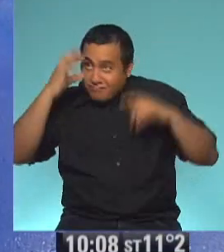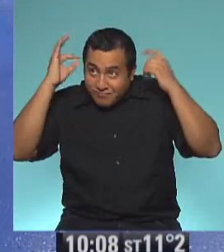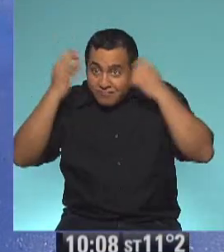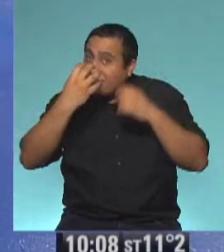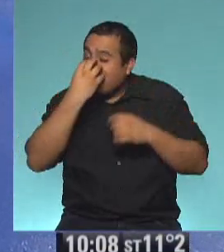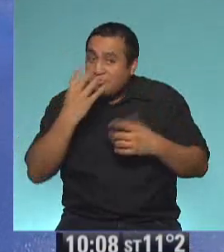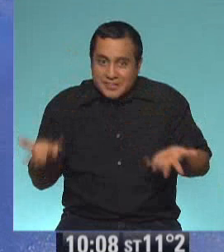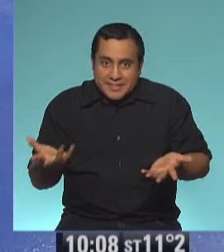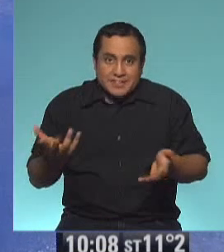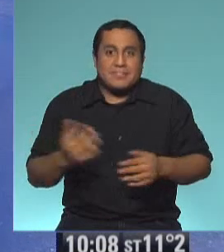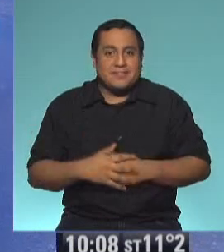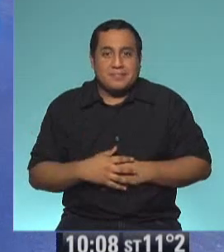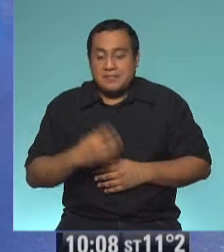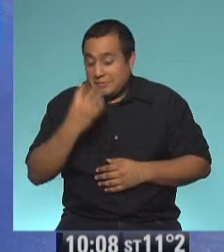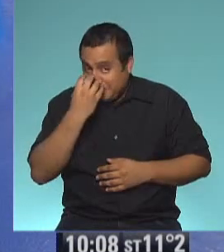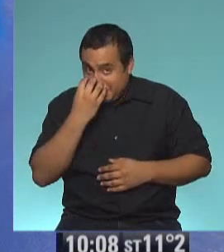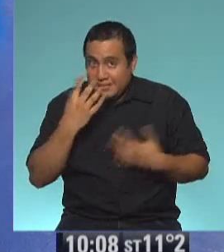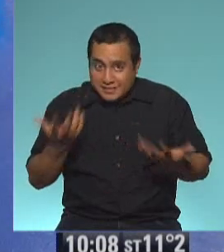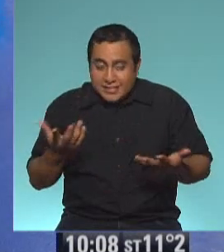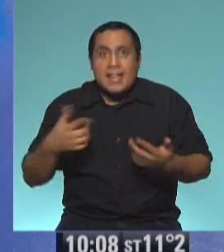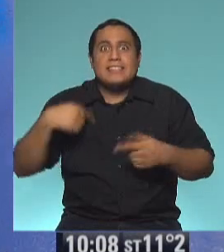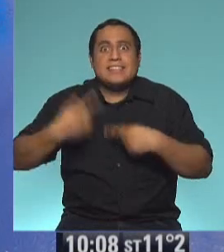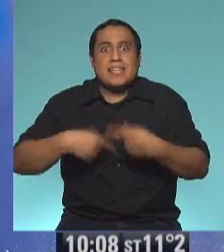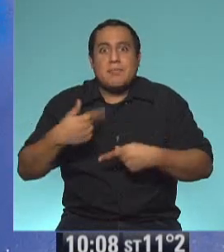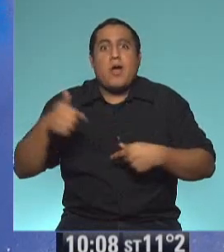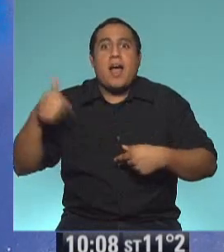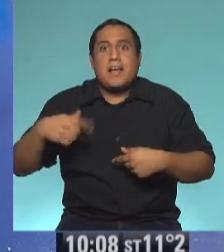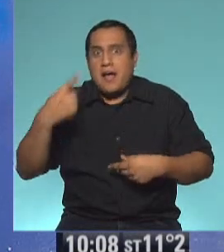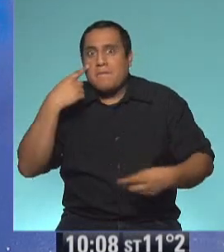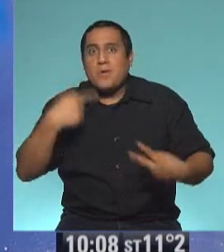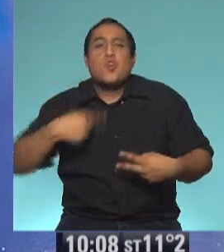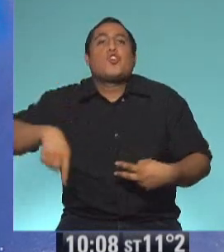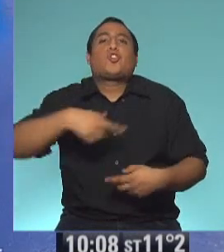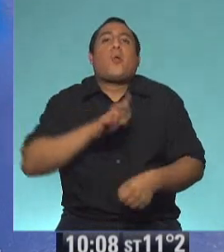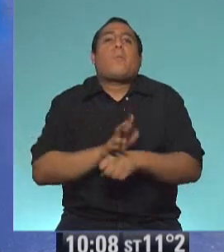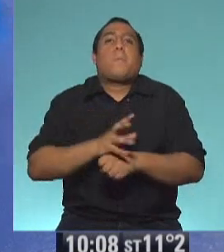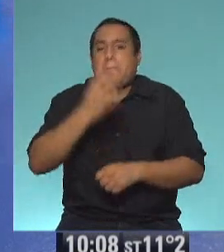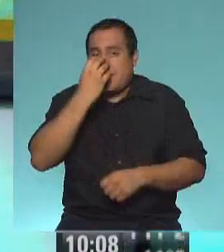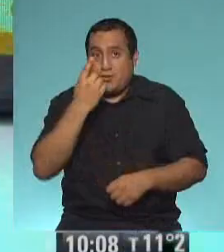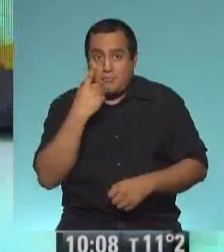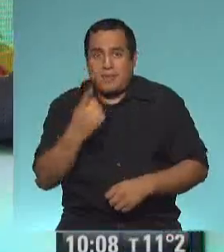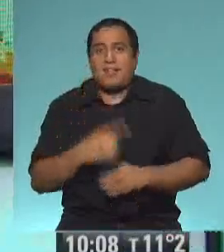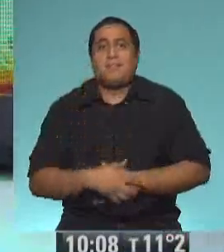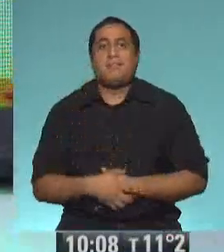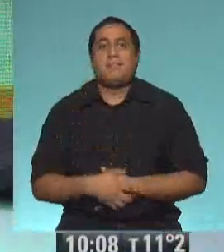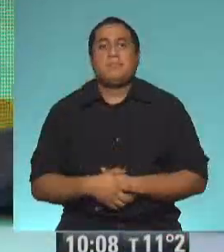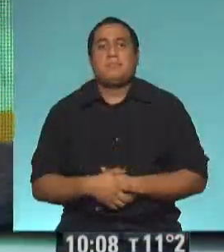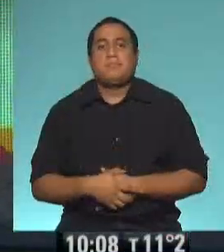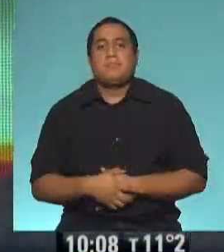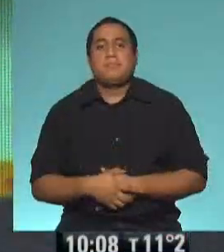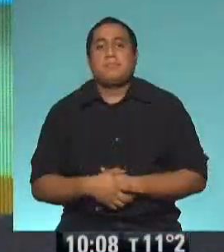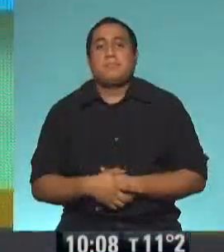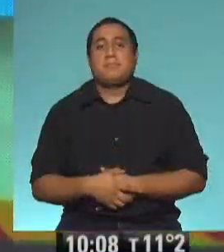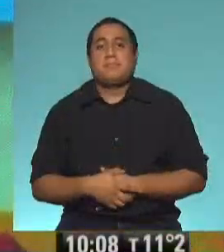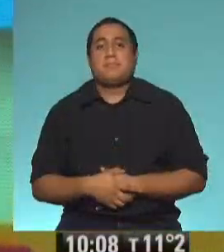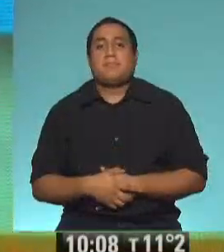Y como siempre, como todos los payasos. Tuvimos accidente de payaso, mírame. Pero claro. Mírame cómo terminé. Pero ¿qué pasó? Mírame cómo terminé. Me quise